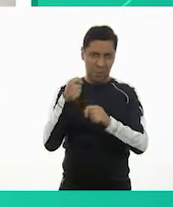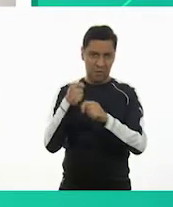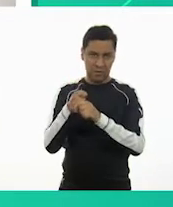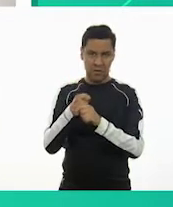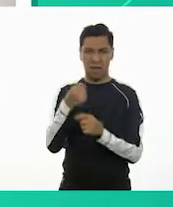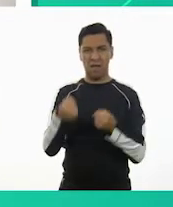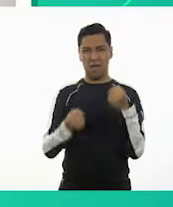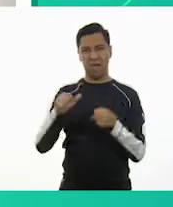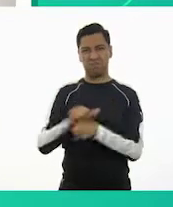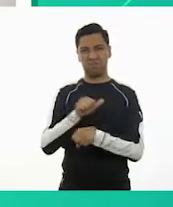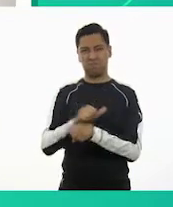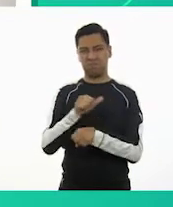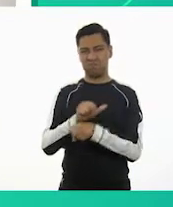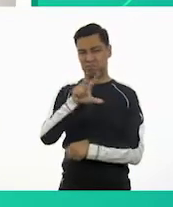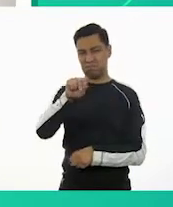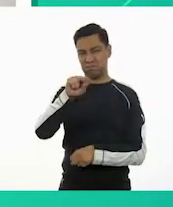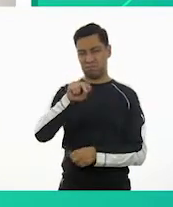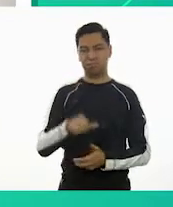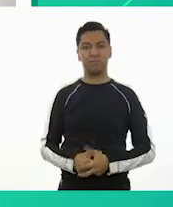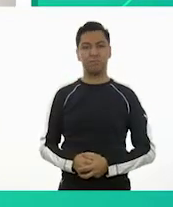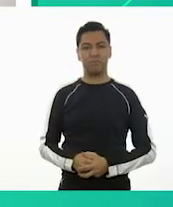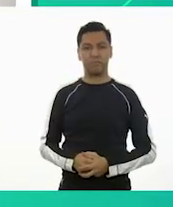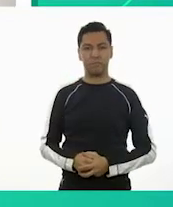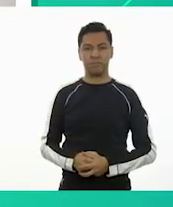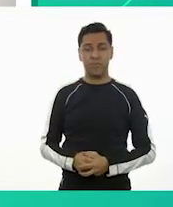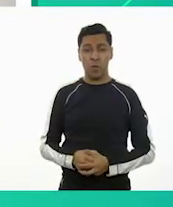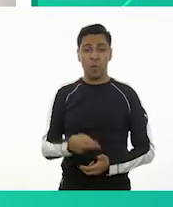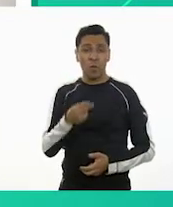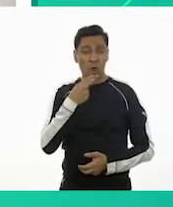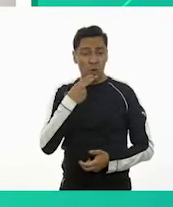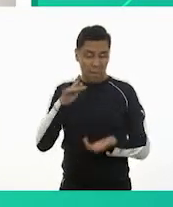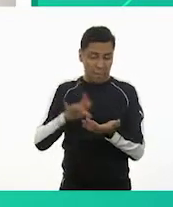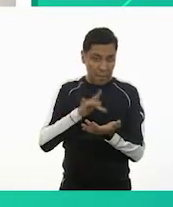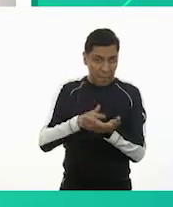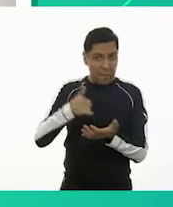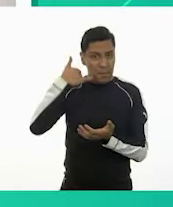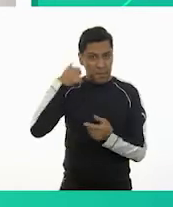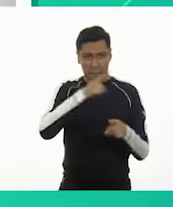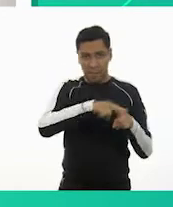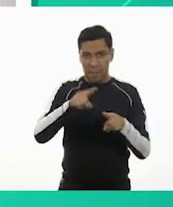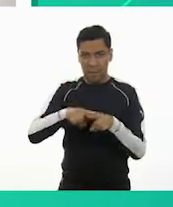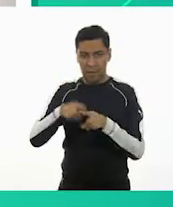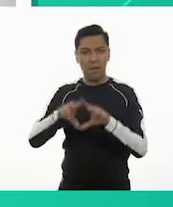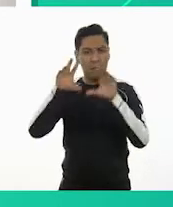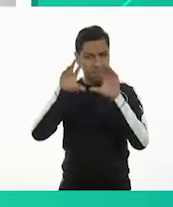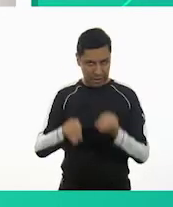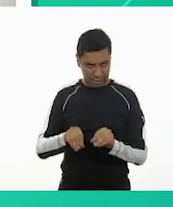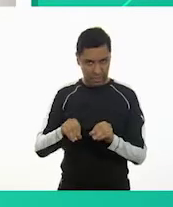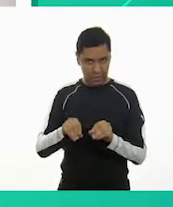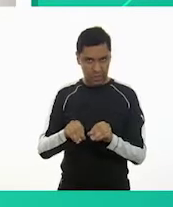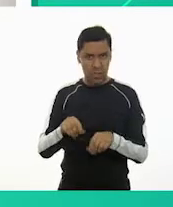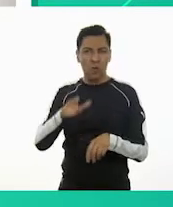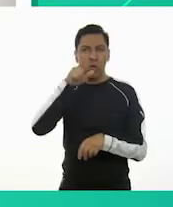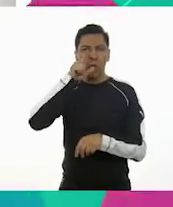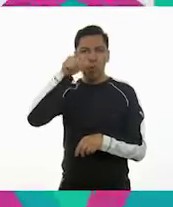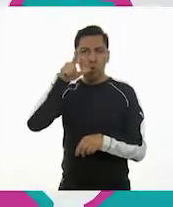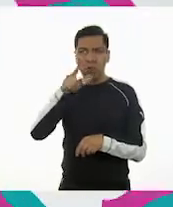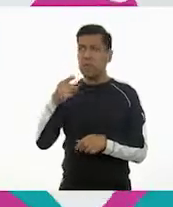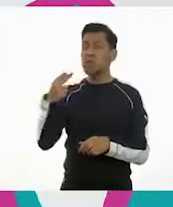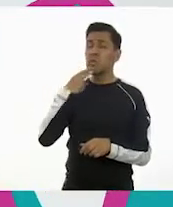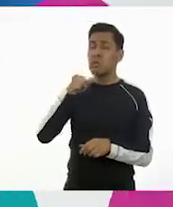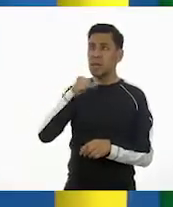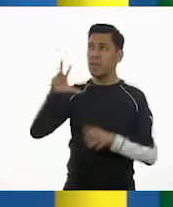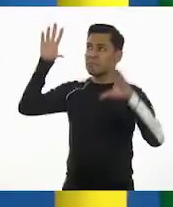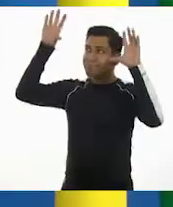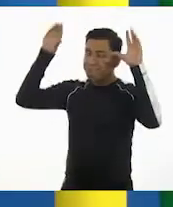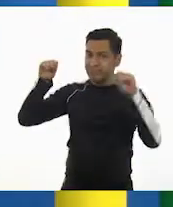automóvil. Utiliza aparatos electrónicos de bajo consumo y apágalos, al igual que la luz cuando no los utilices. Con